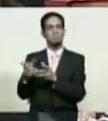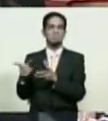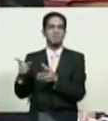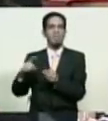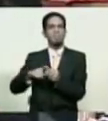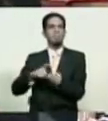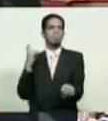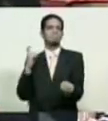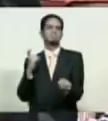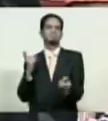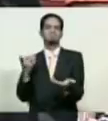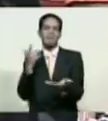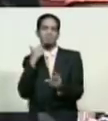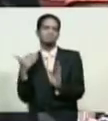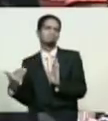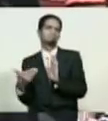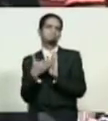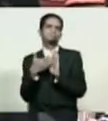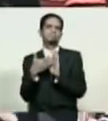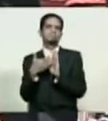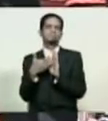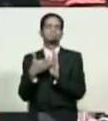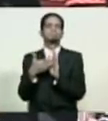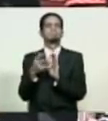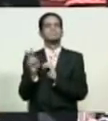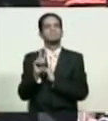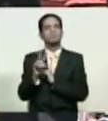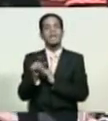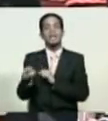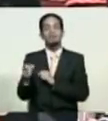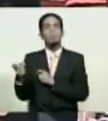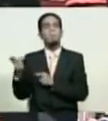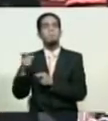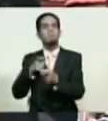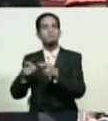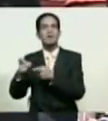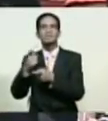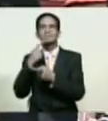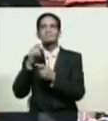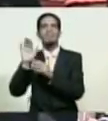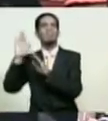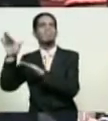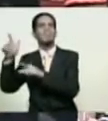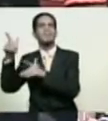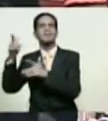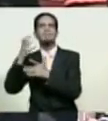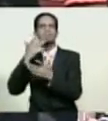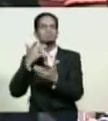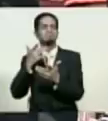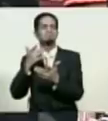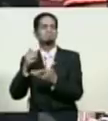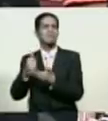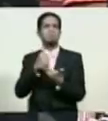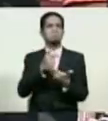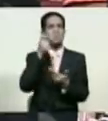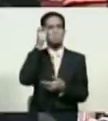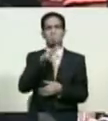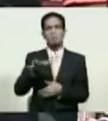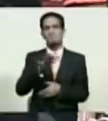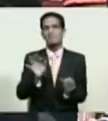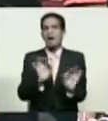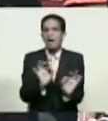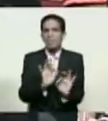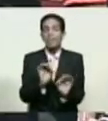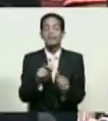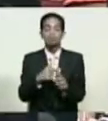Embajada de los Estados Unidos, un satélite de embajadas imperiales, donde ellos van a buscar el favor que no logran con el amor del pueblo. Así que el movimiento Somos